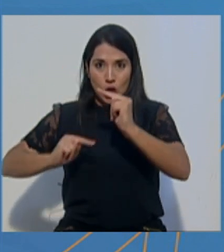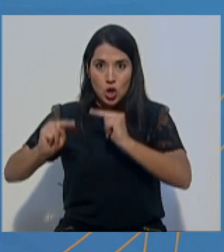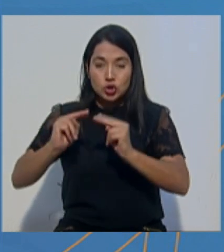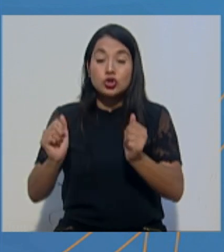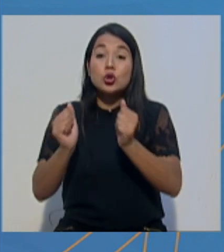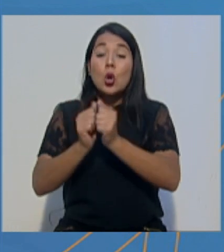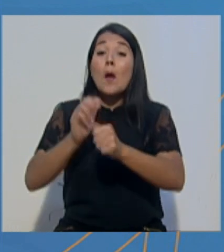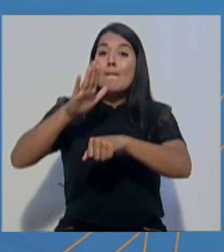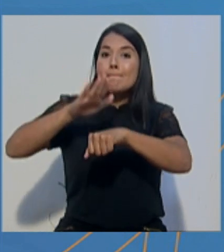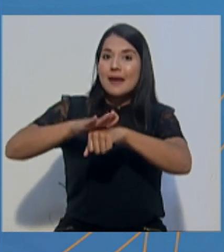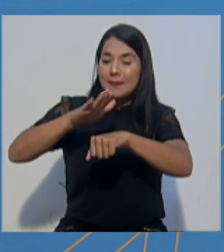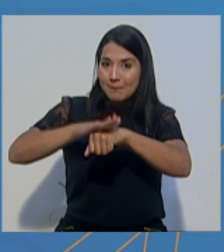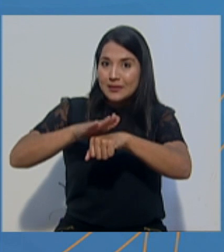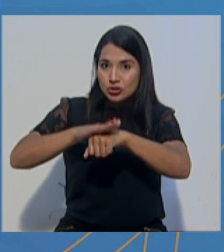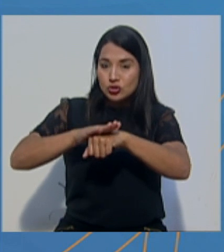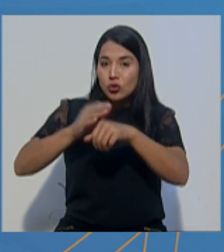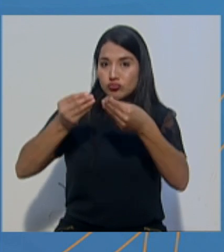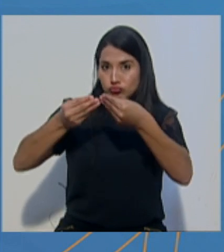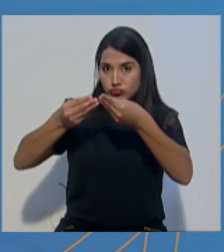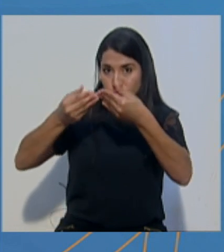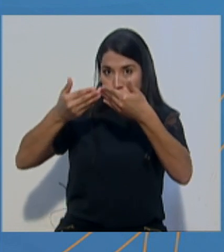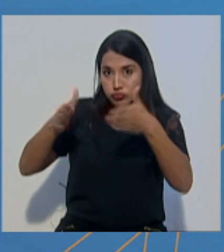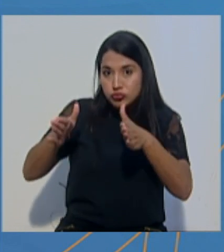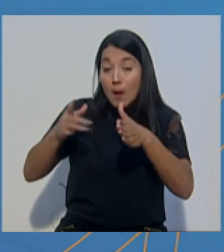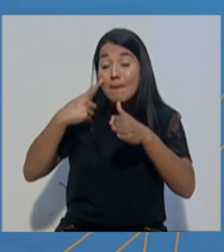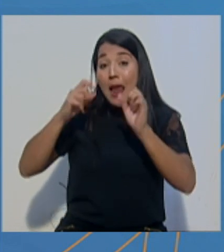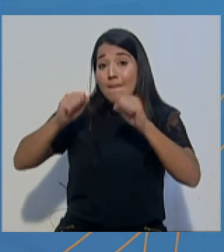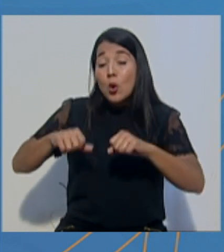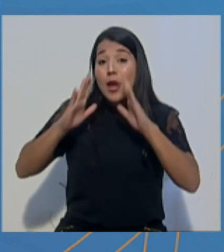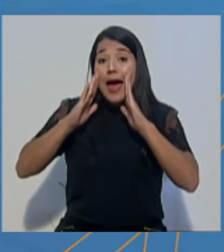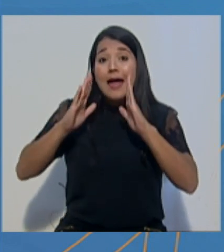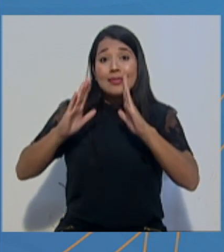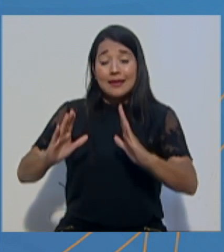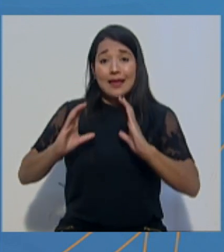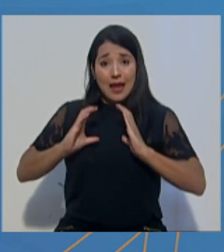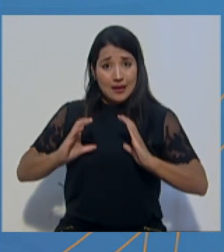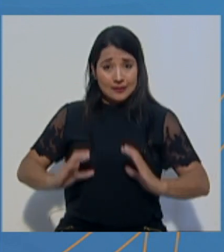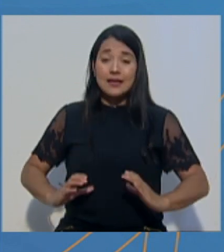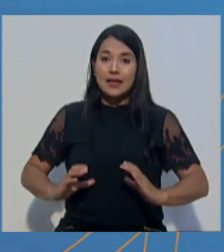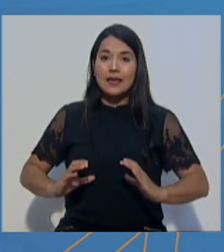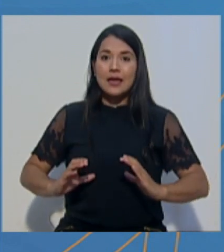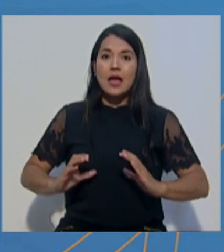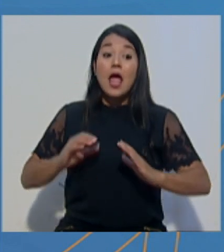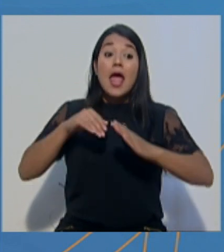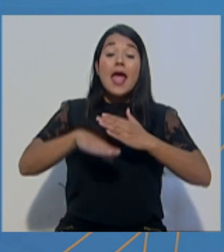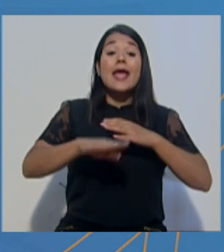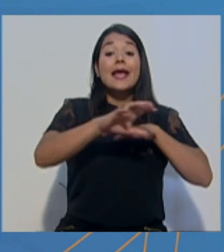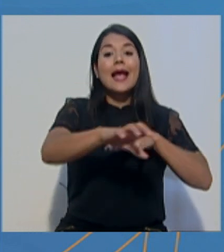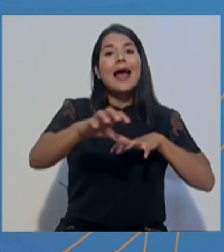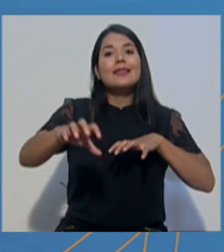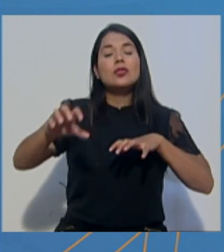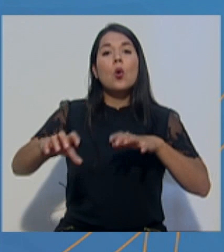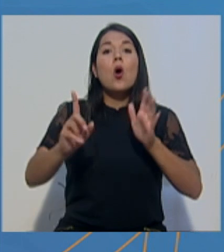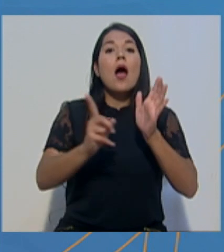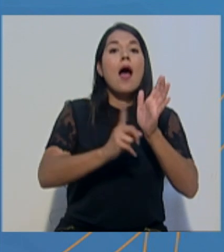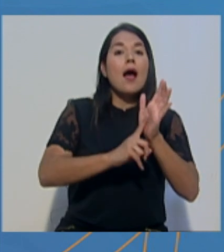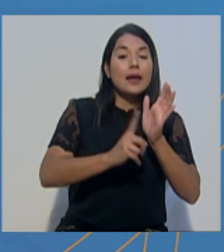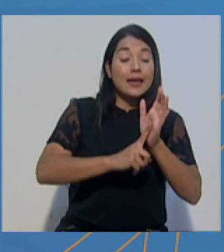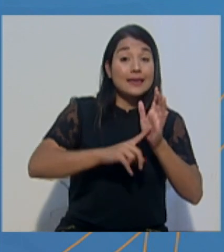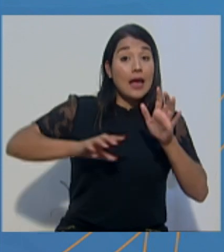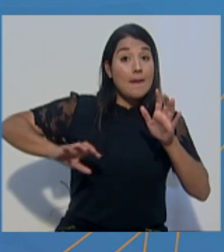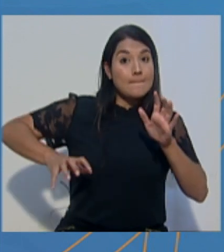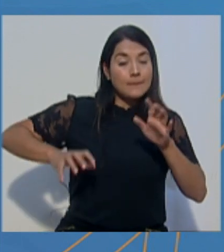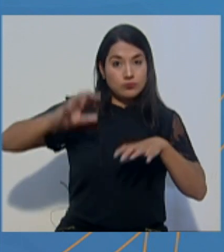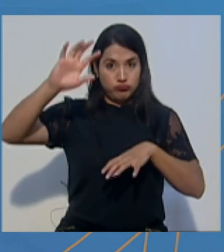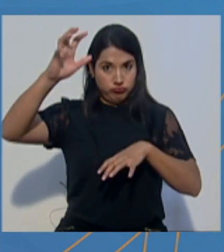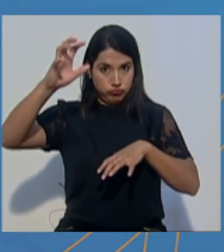de funcionamiento, de atención al público en cantones tanto en alerta naranja como en alerta amarilla,